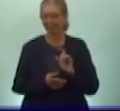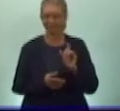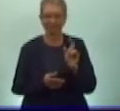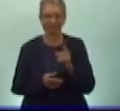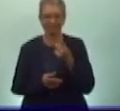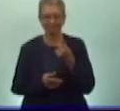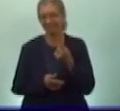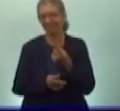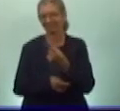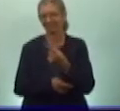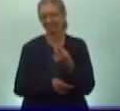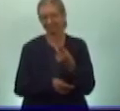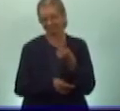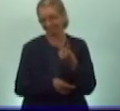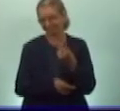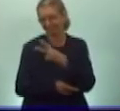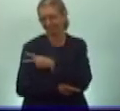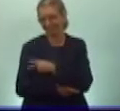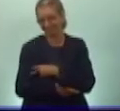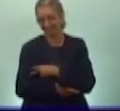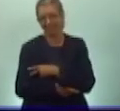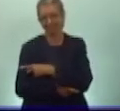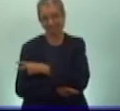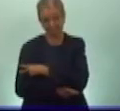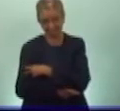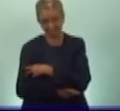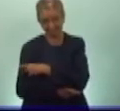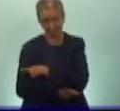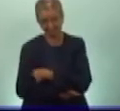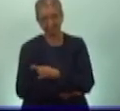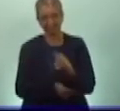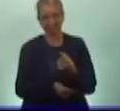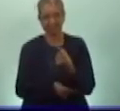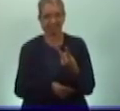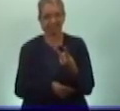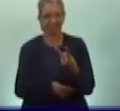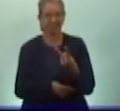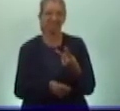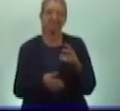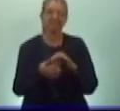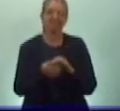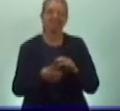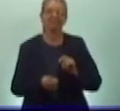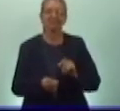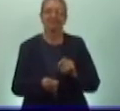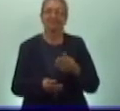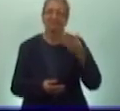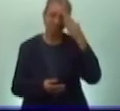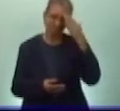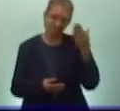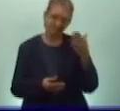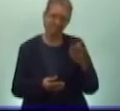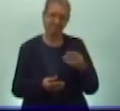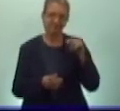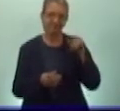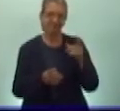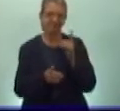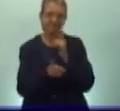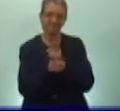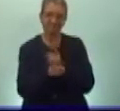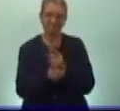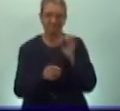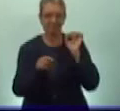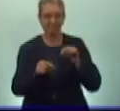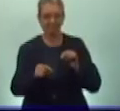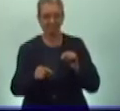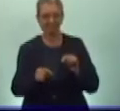sus familiares y docentes que, como es habitual, todos los jueves a las 11 de la mañana nos sintonizan